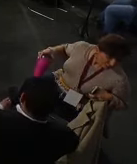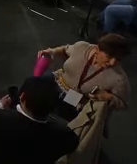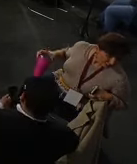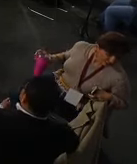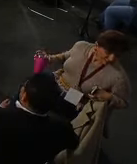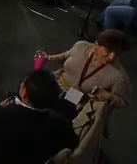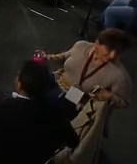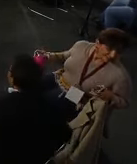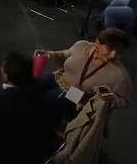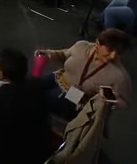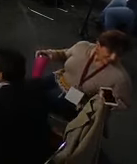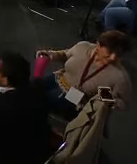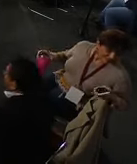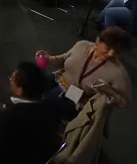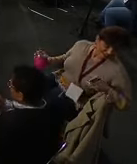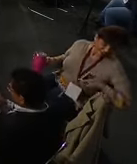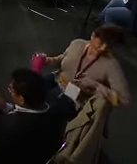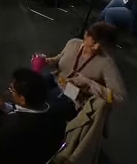buenos días.